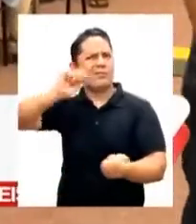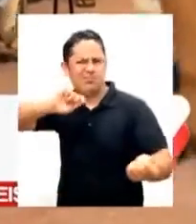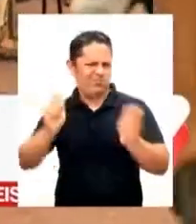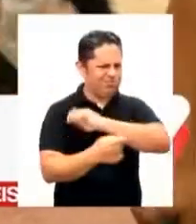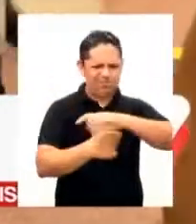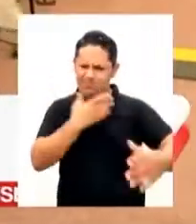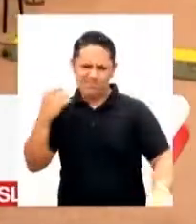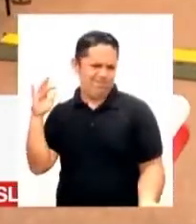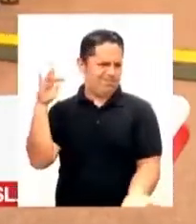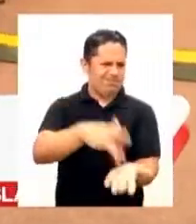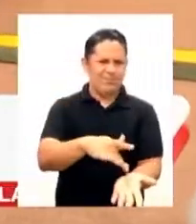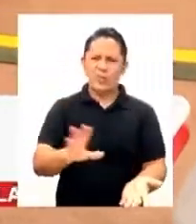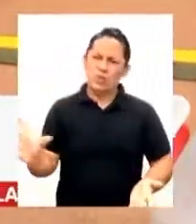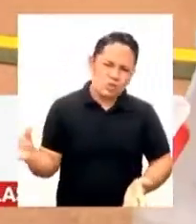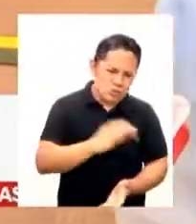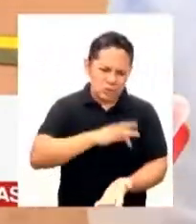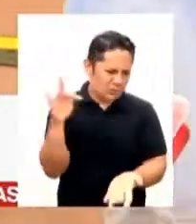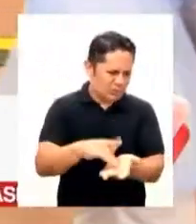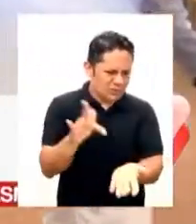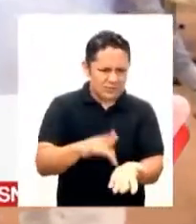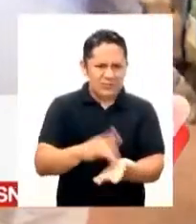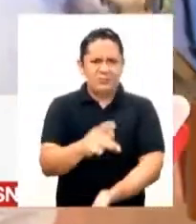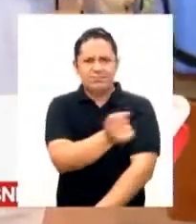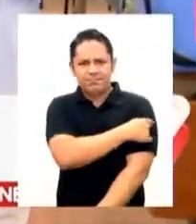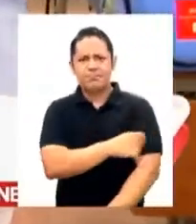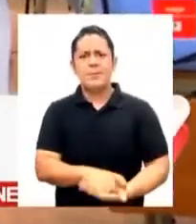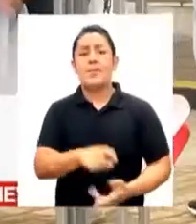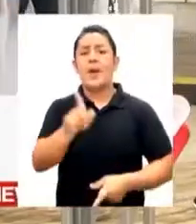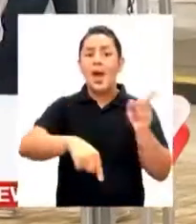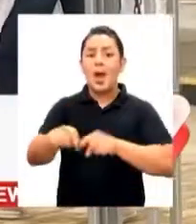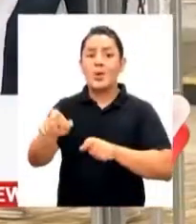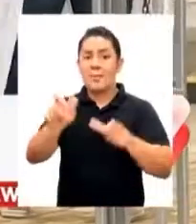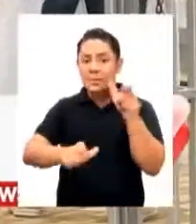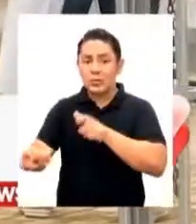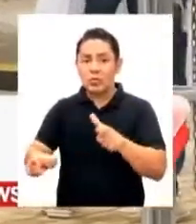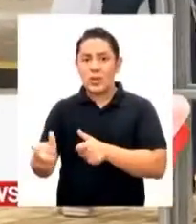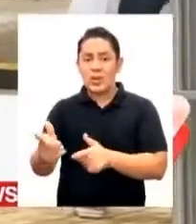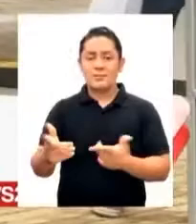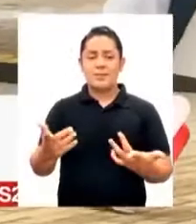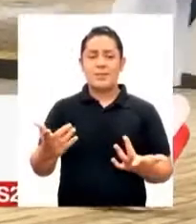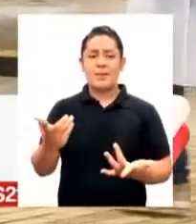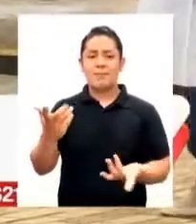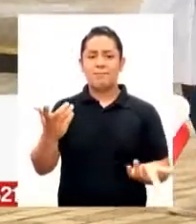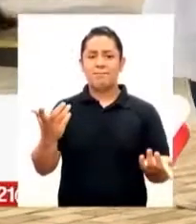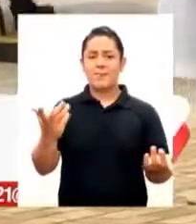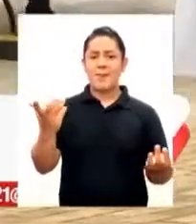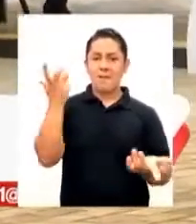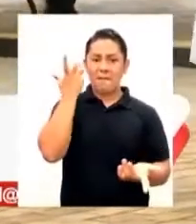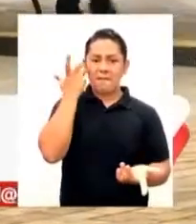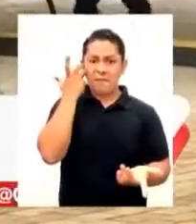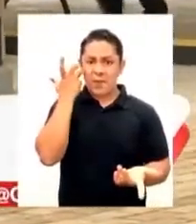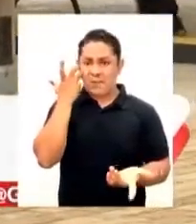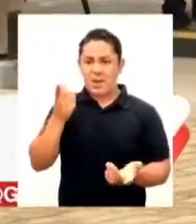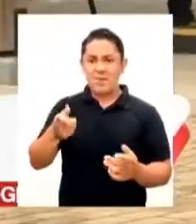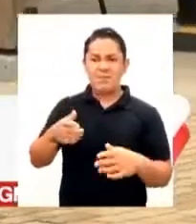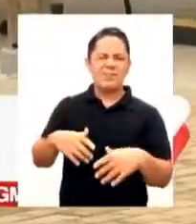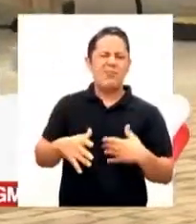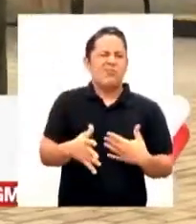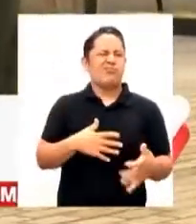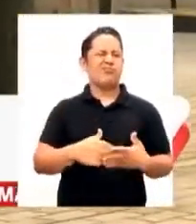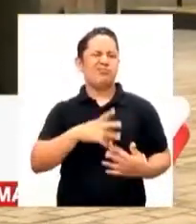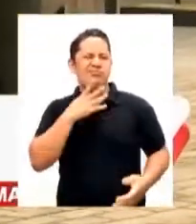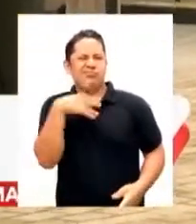que lo hagan porque es necesario porque estamos los que estamos ama los que no es lo que no están nos están perjudicando